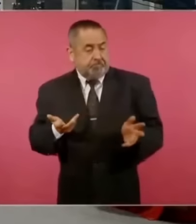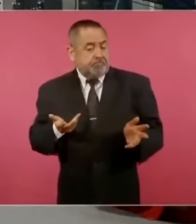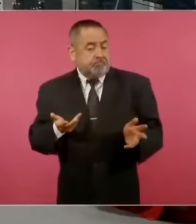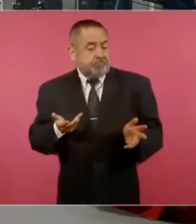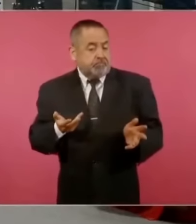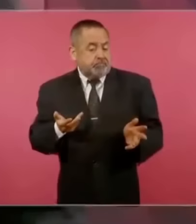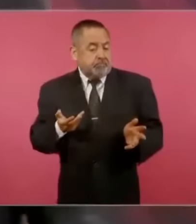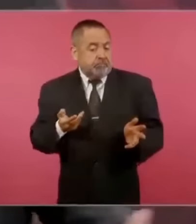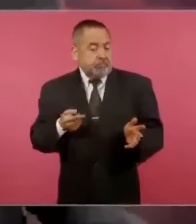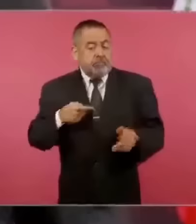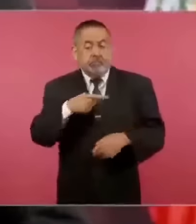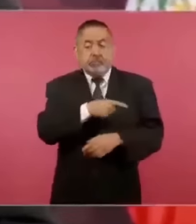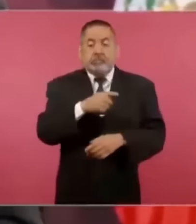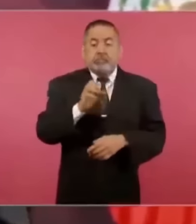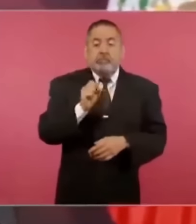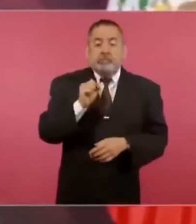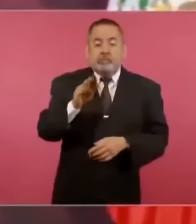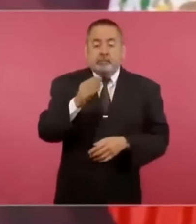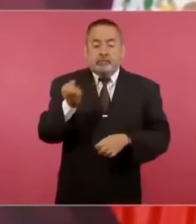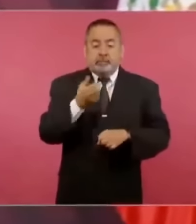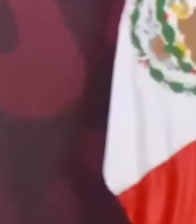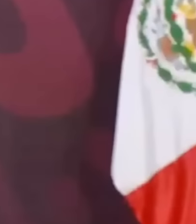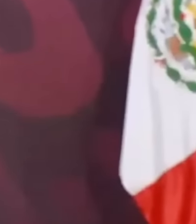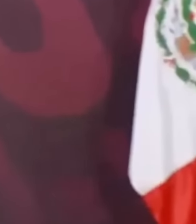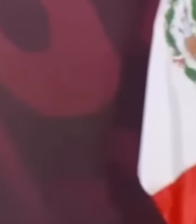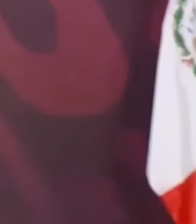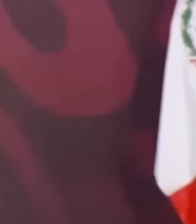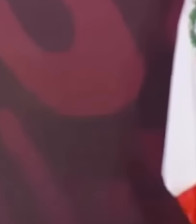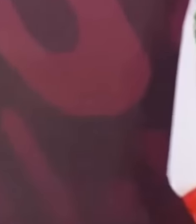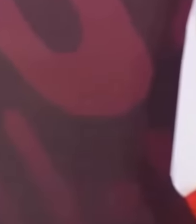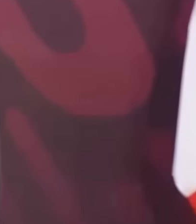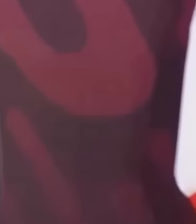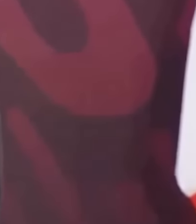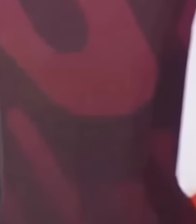en donde el subsecretario de Gobernación,